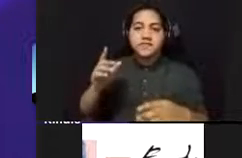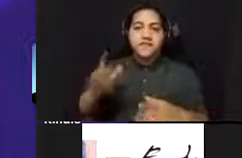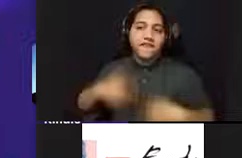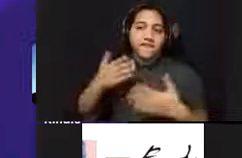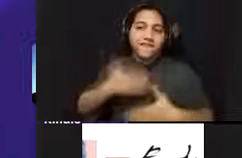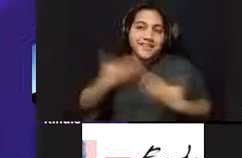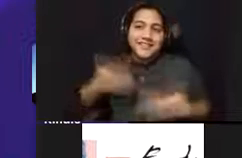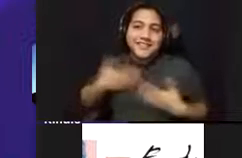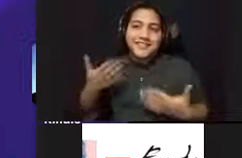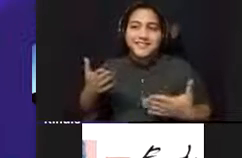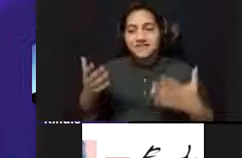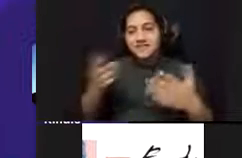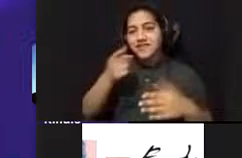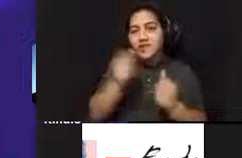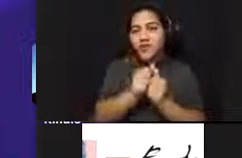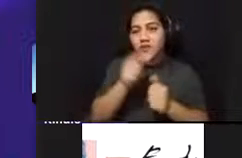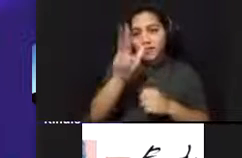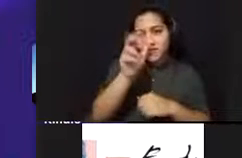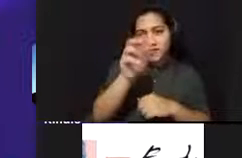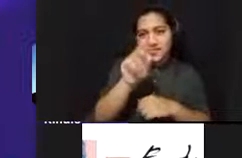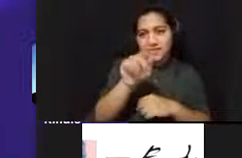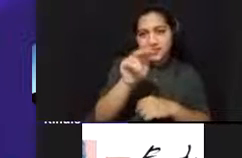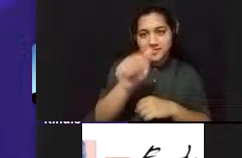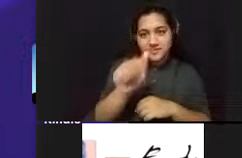contento con la cucarachita Martina.